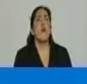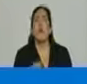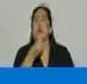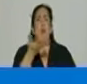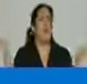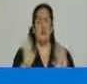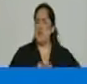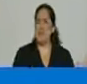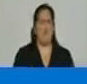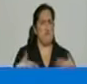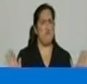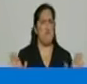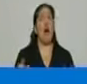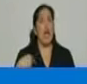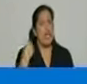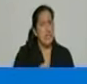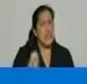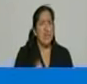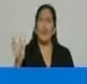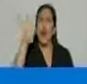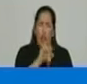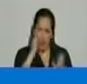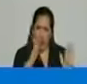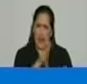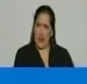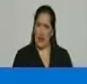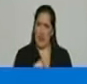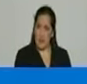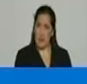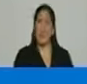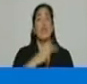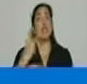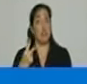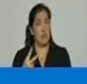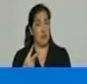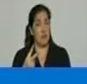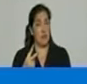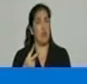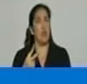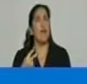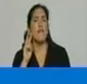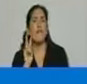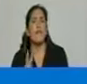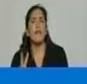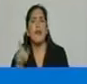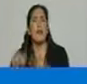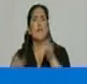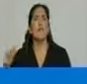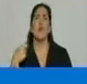Y estamos trabajando todos los días por eso. Y la segunda es cuidar a nuestros